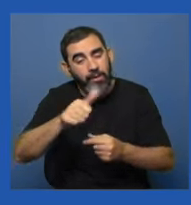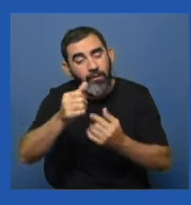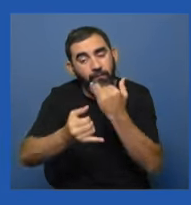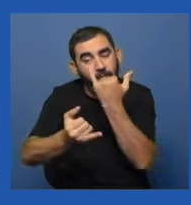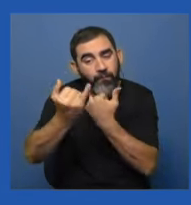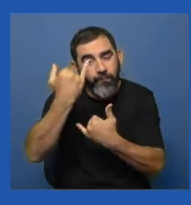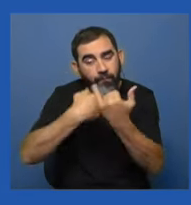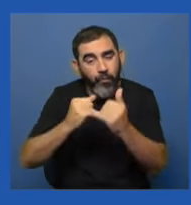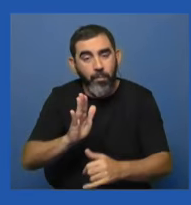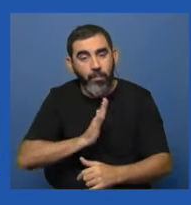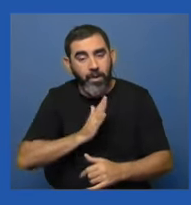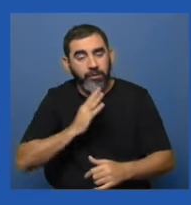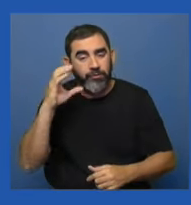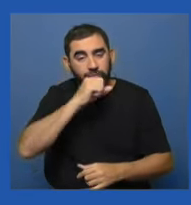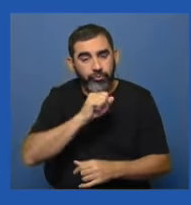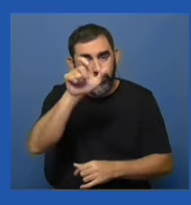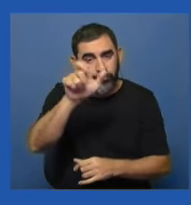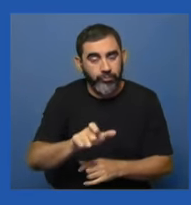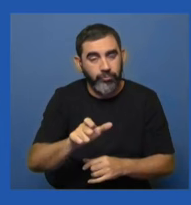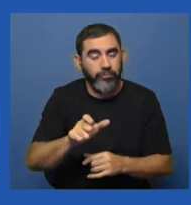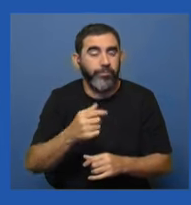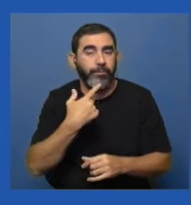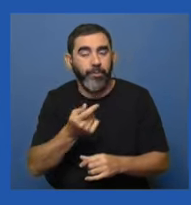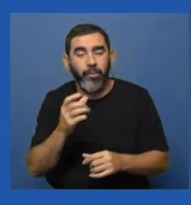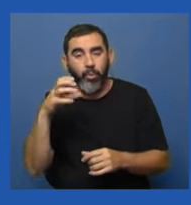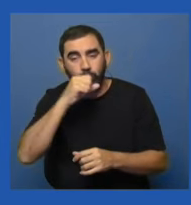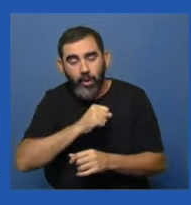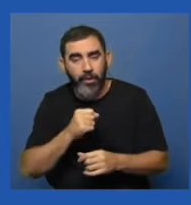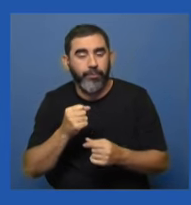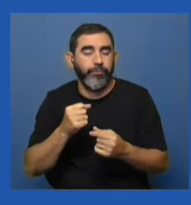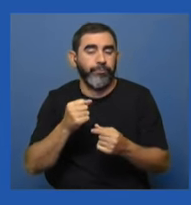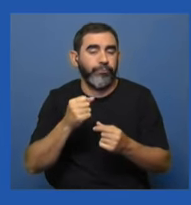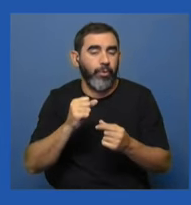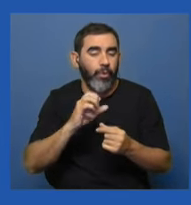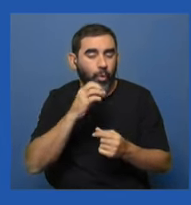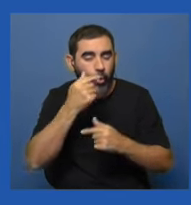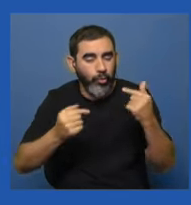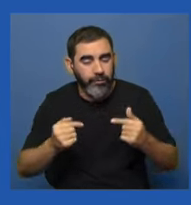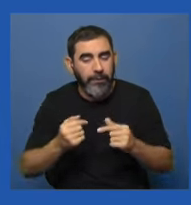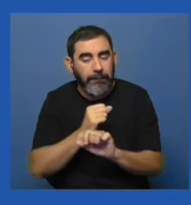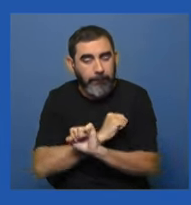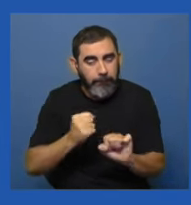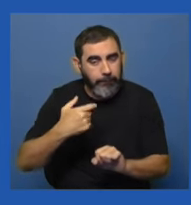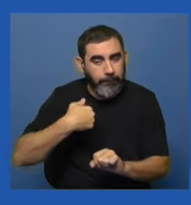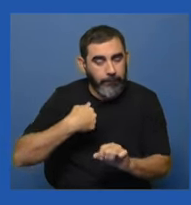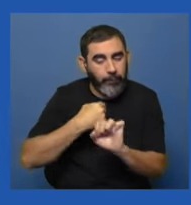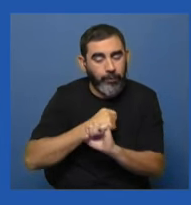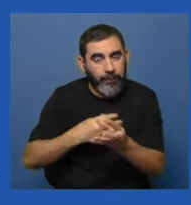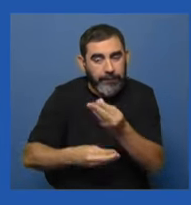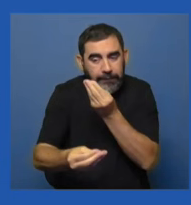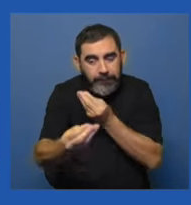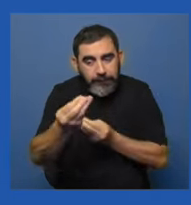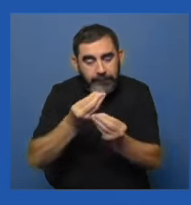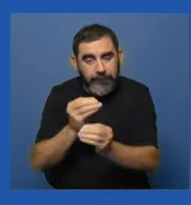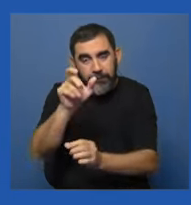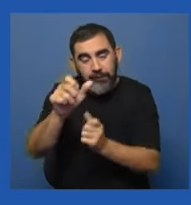información confidencial del cliente datos usuarios contraseña que le permitan a los delincuentes posicionarse en el lugar